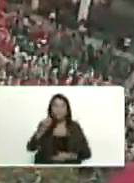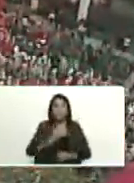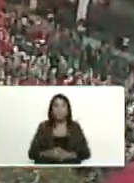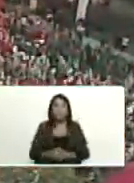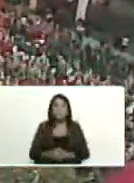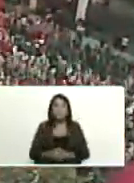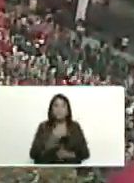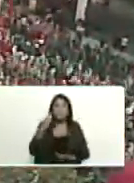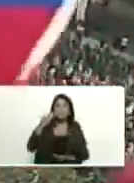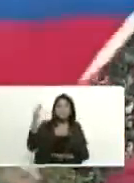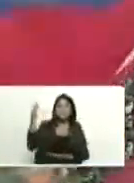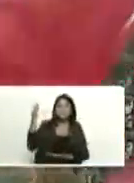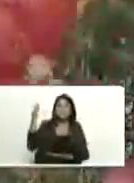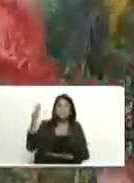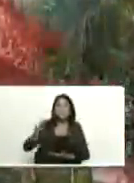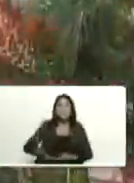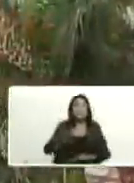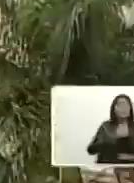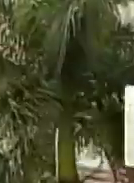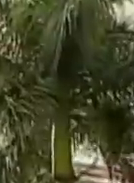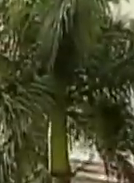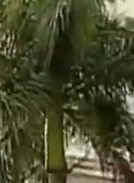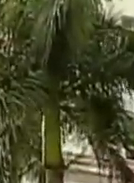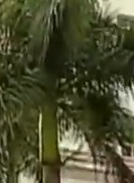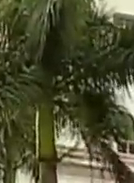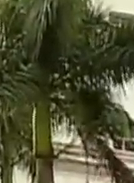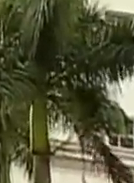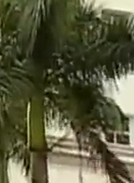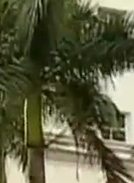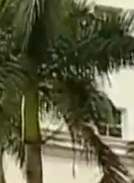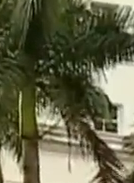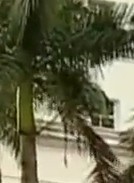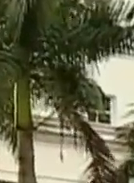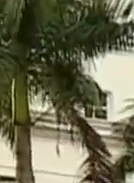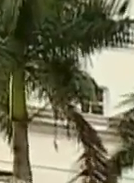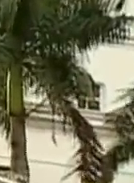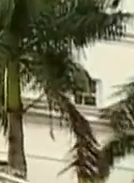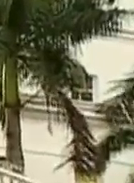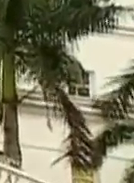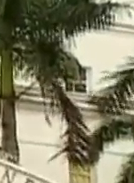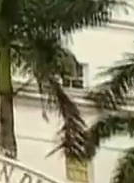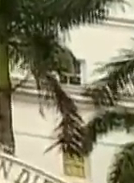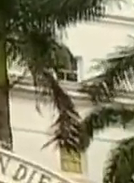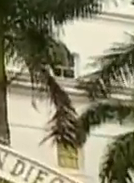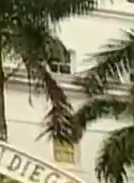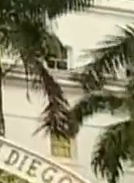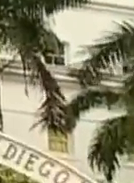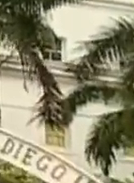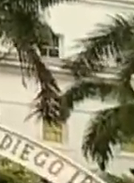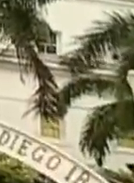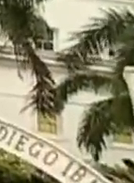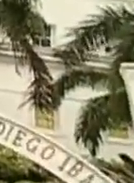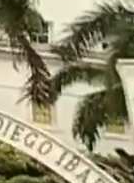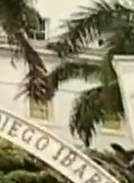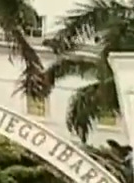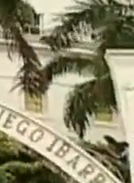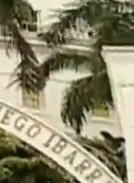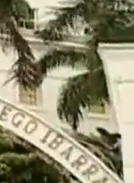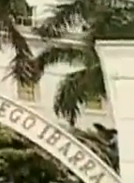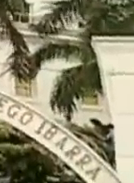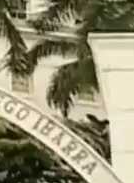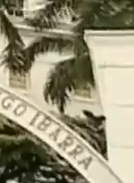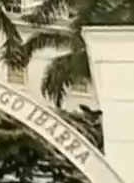esta importante movilización, en este acto que ha llegado al Palacio de Miraflores, en esta gesta